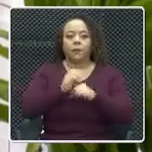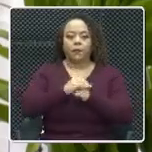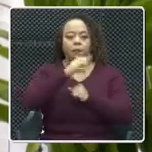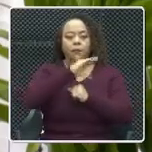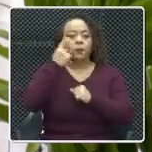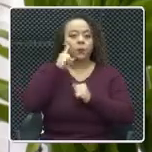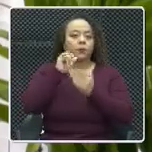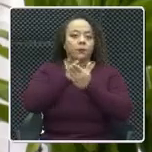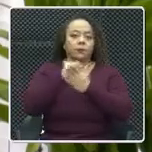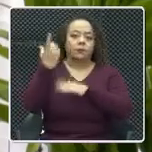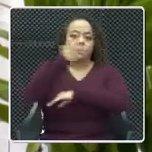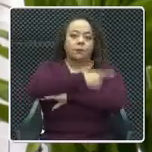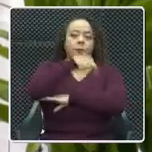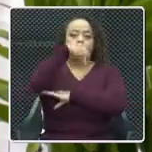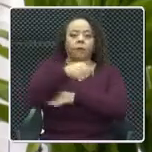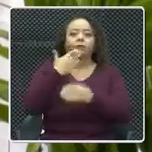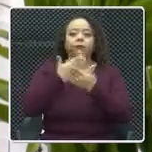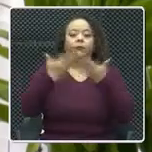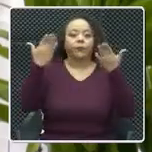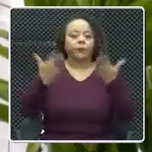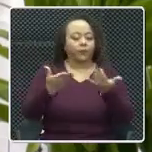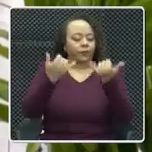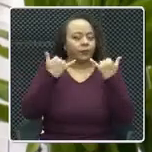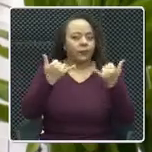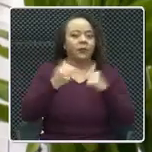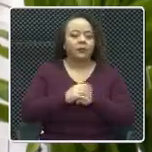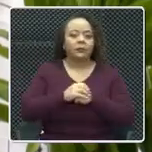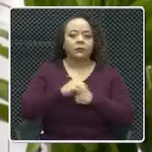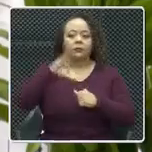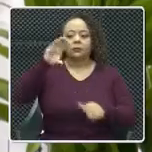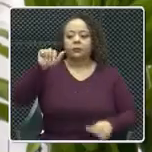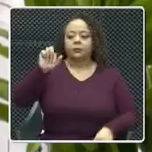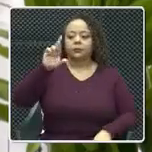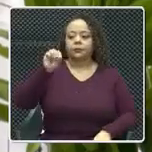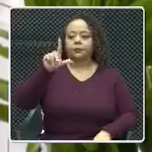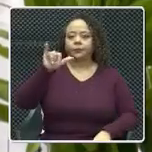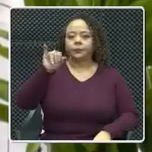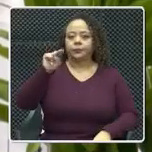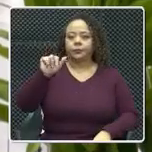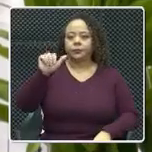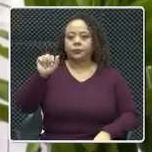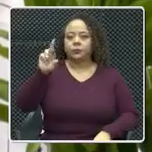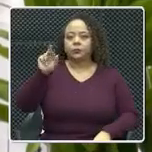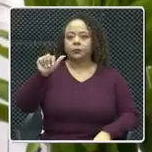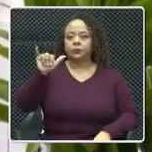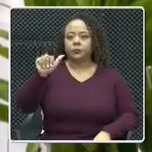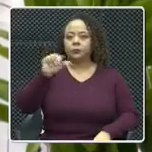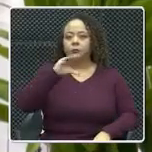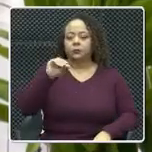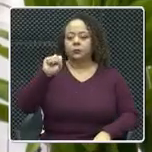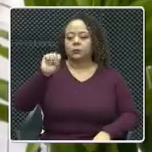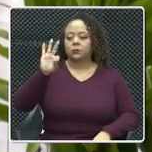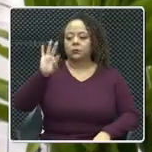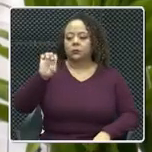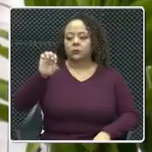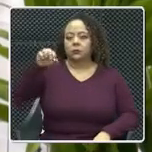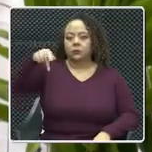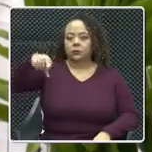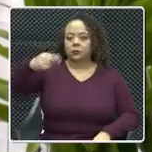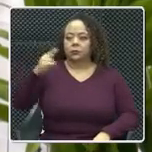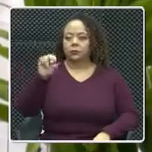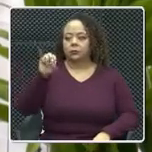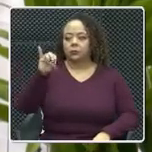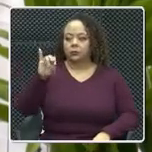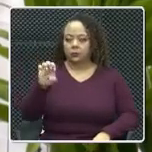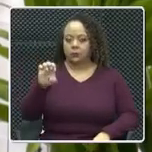para eso, el día de hoy, le doy la bienvenida de una vez a Carolina Araya y Stephanie Jiménez,